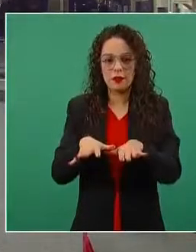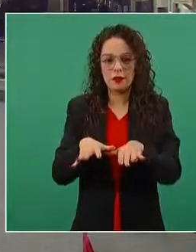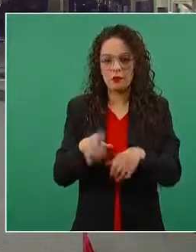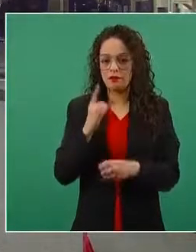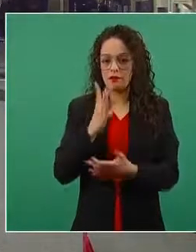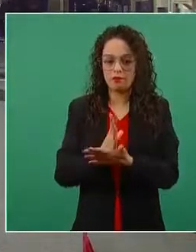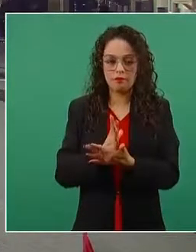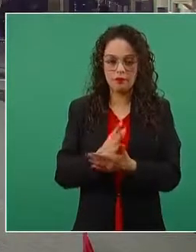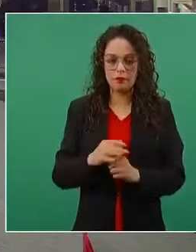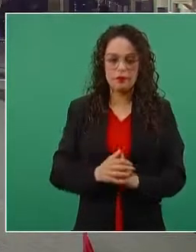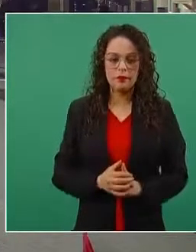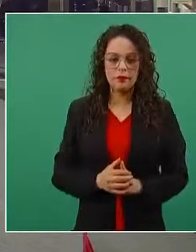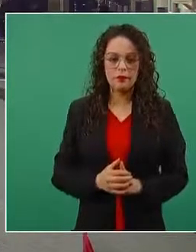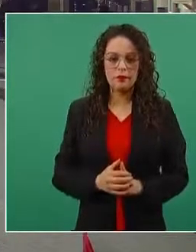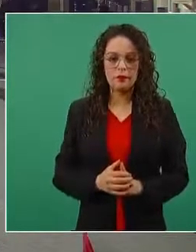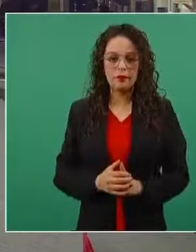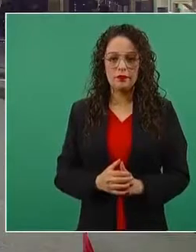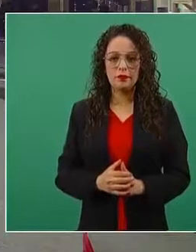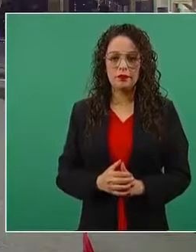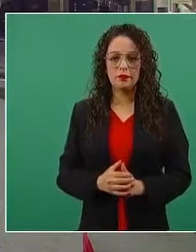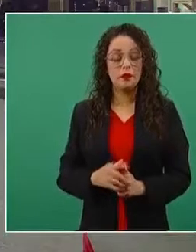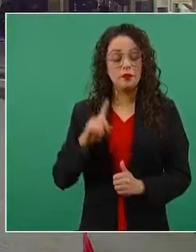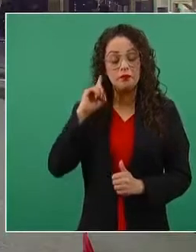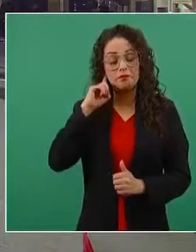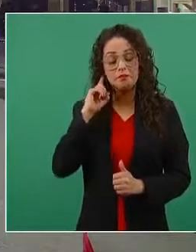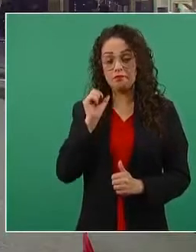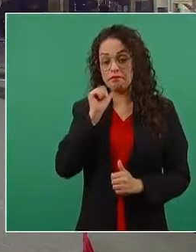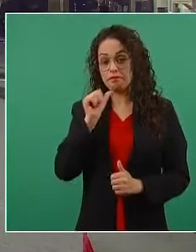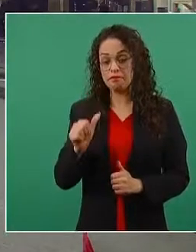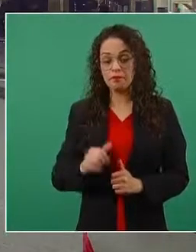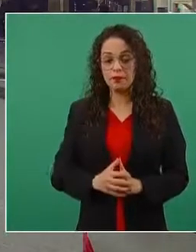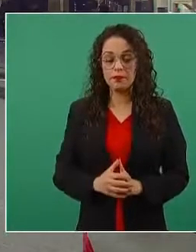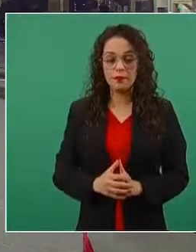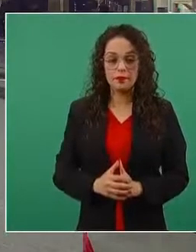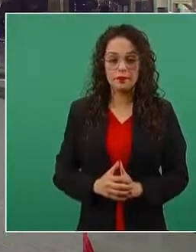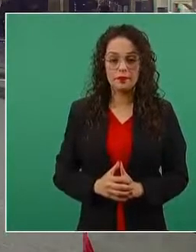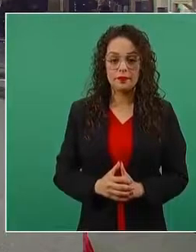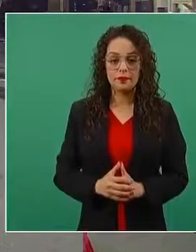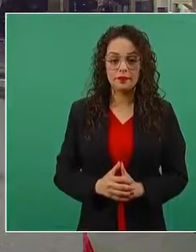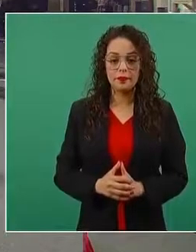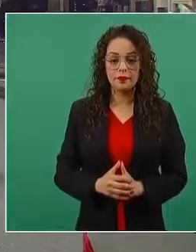¿Mande? No fue al revés, o sea, que envió el Departamento de Justicia a México